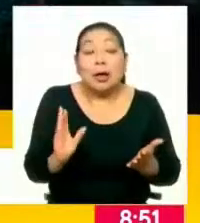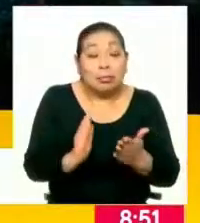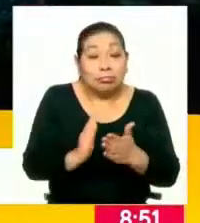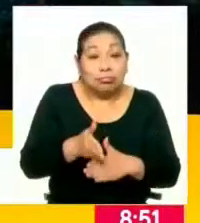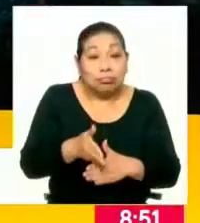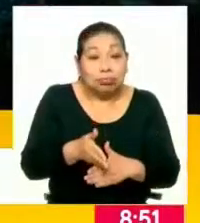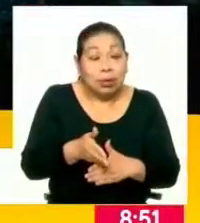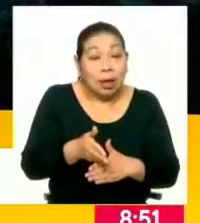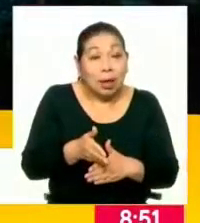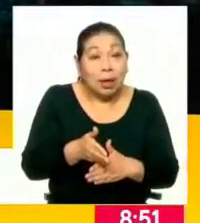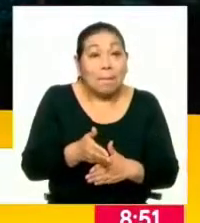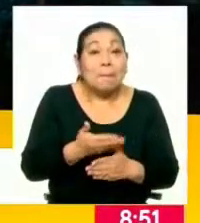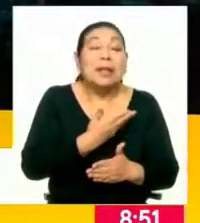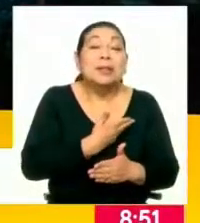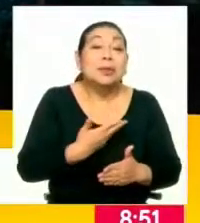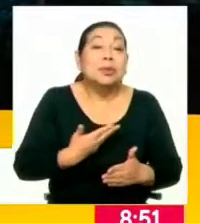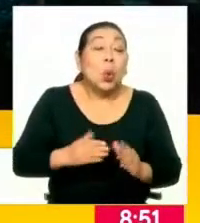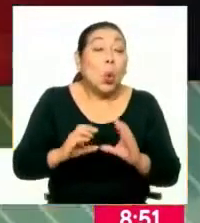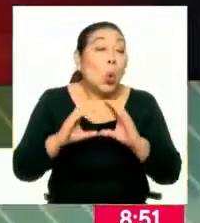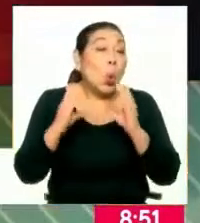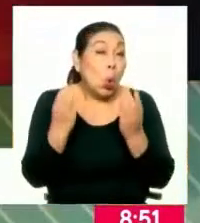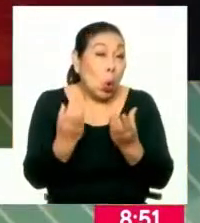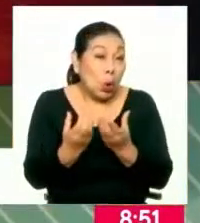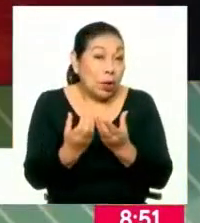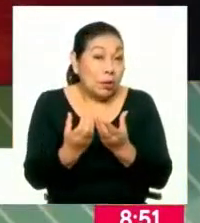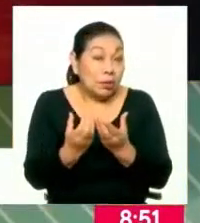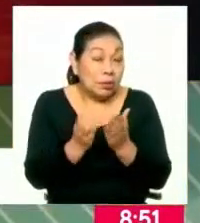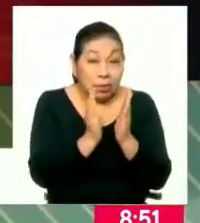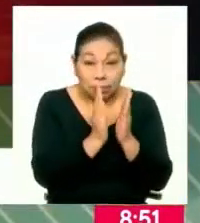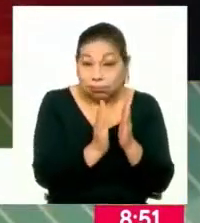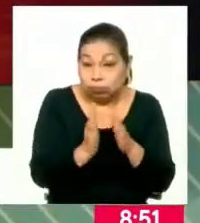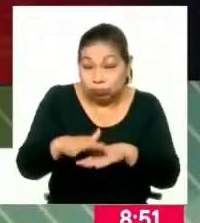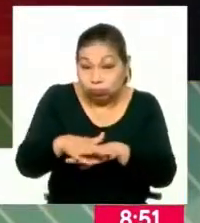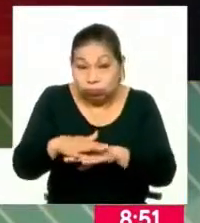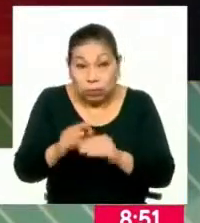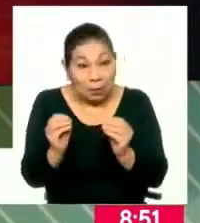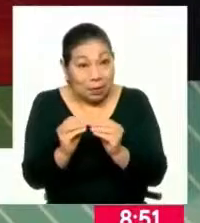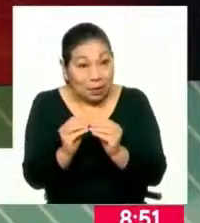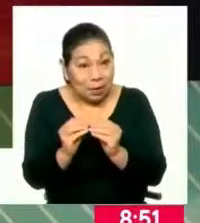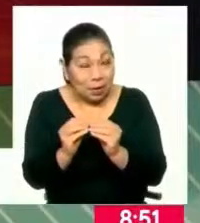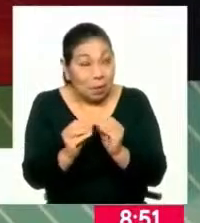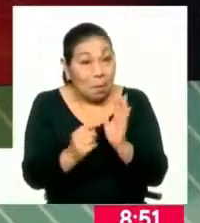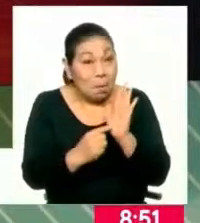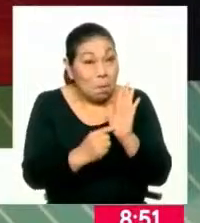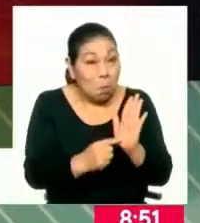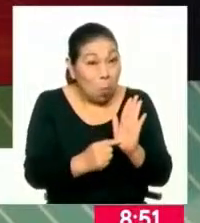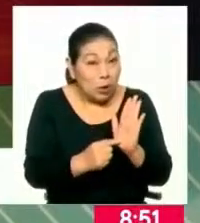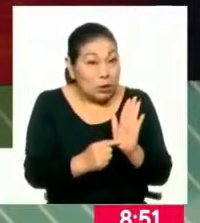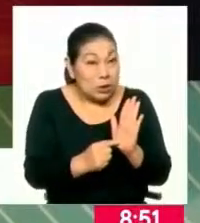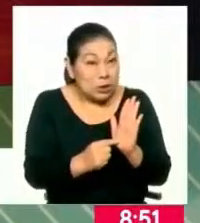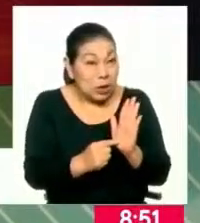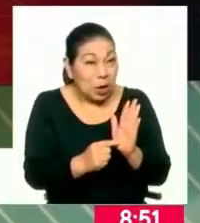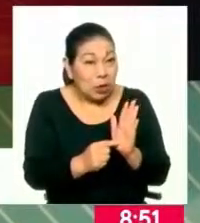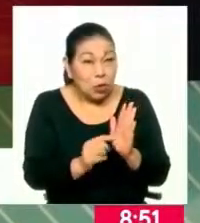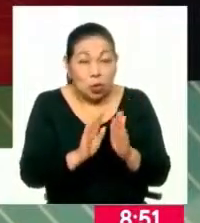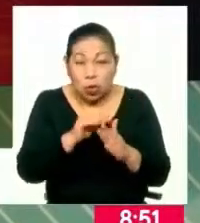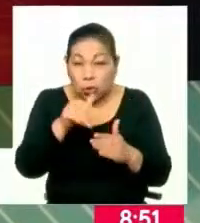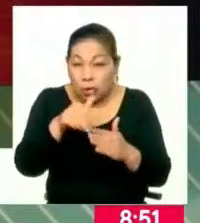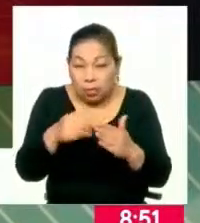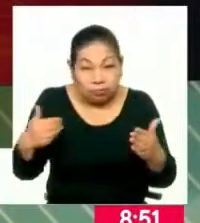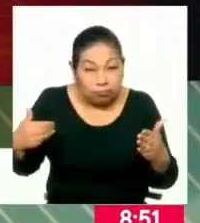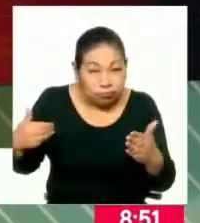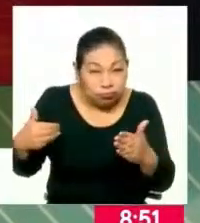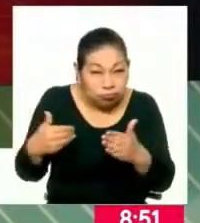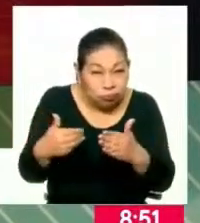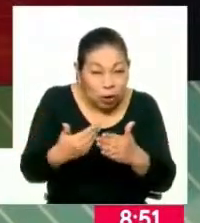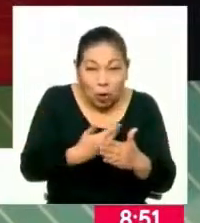llegue a acceder al cargo de Presidente de la República? Un Congreso totalmente estructurado que va a estar mostrándole los dientes durante el efímero